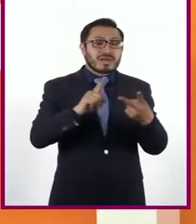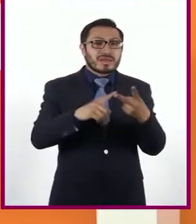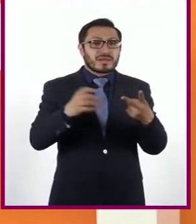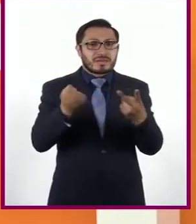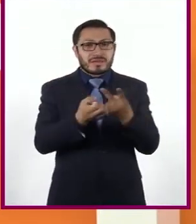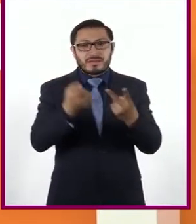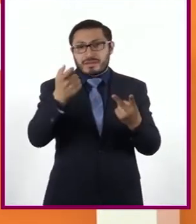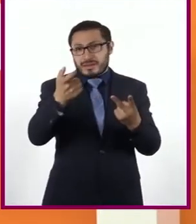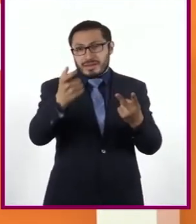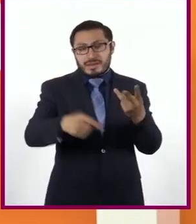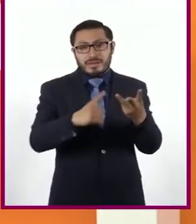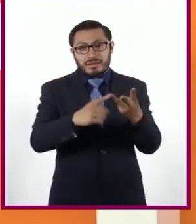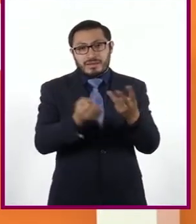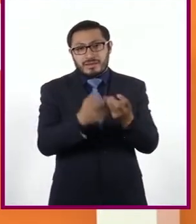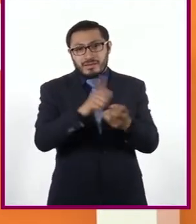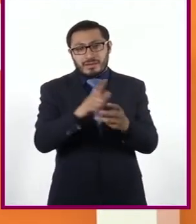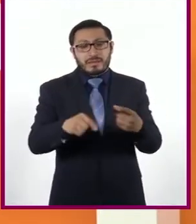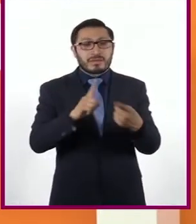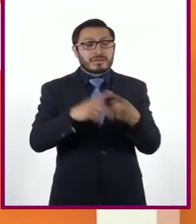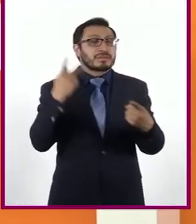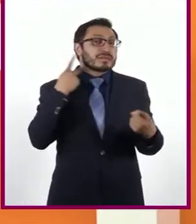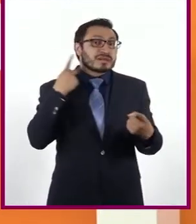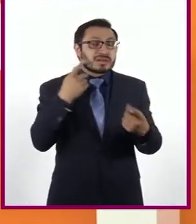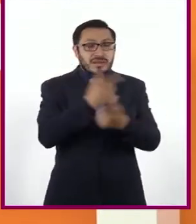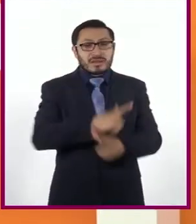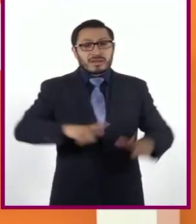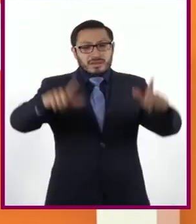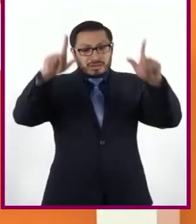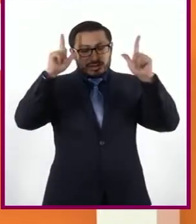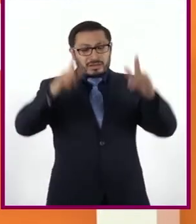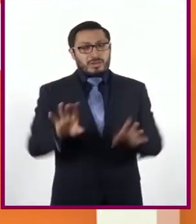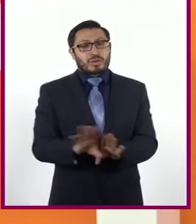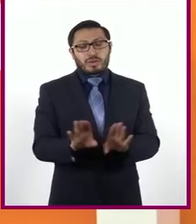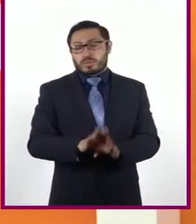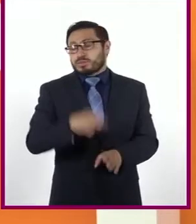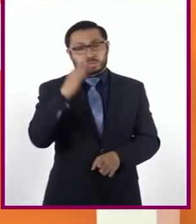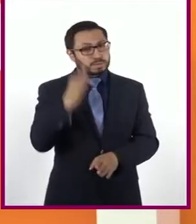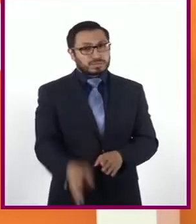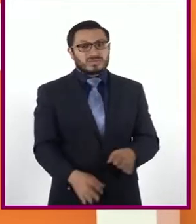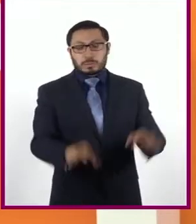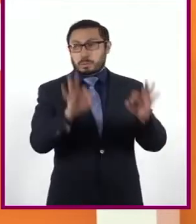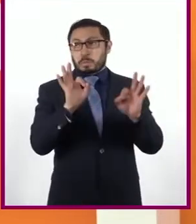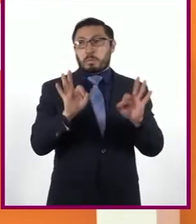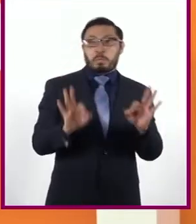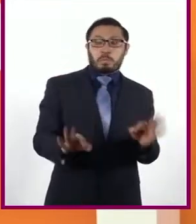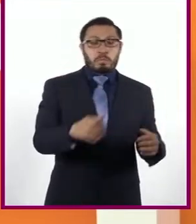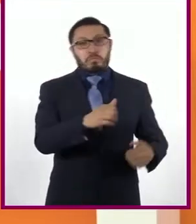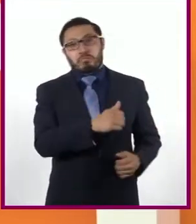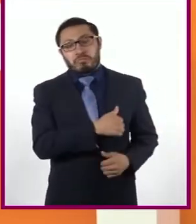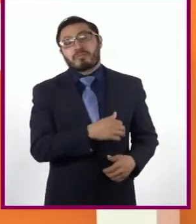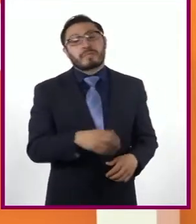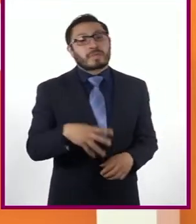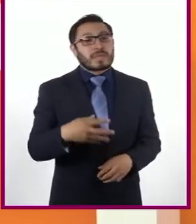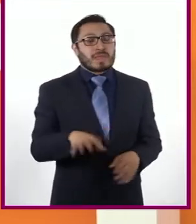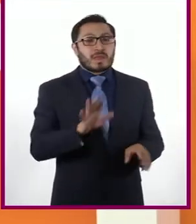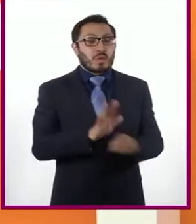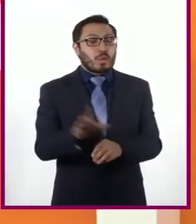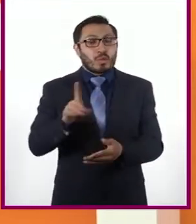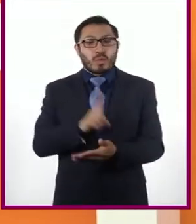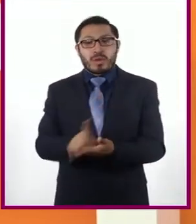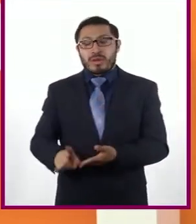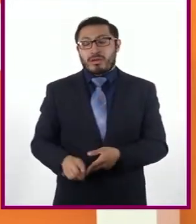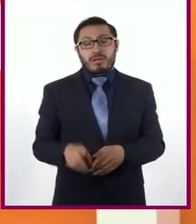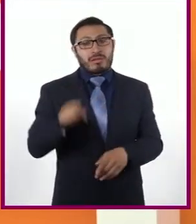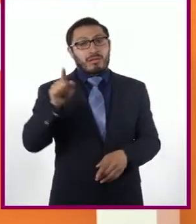social. En el aspecto político, el liberalismo se opuso al absolutismo y al supuesto derecho incuestionable